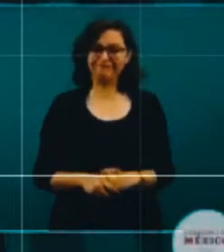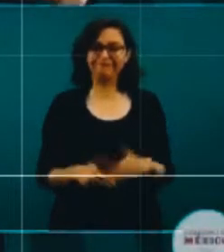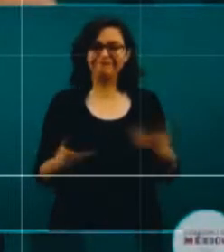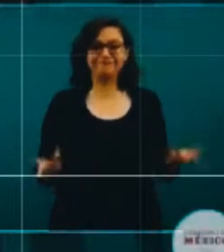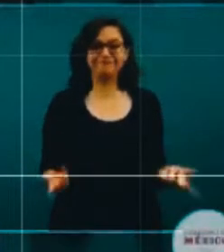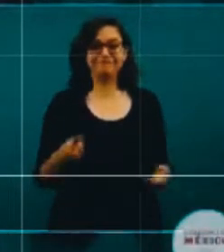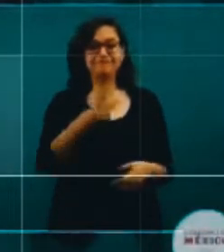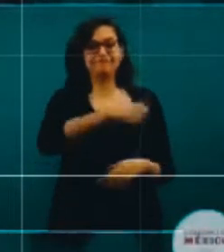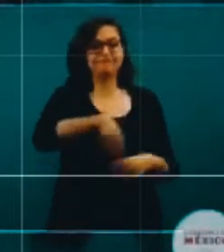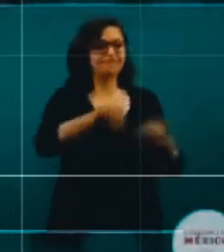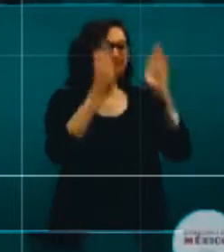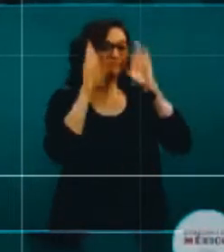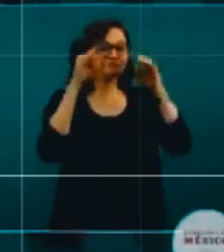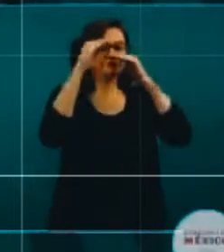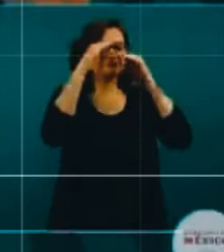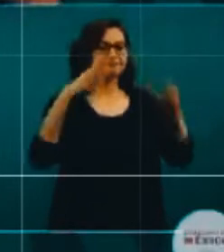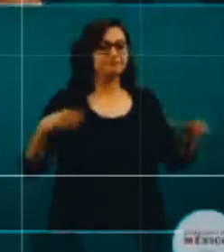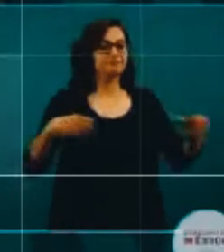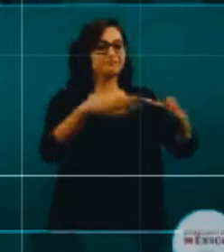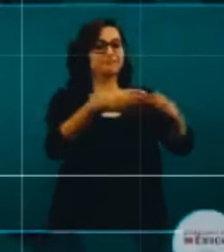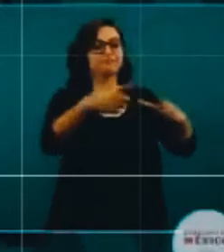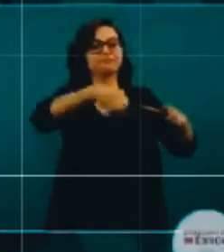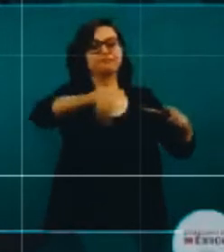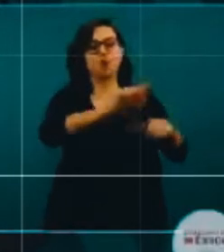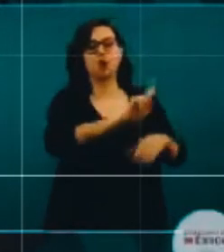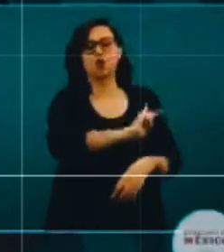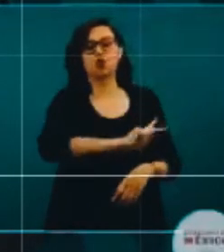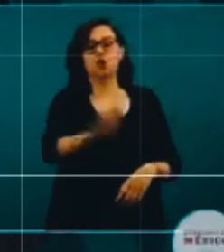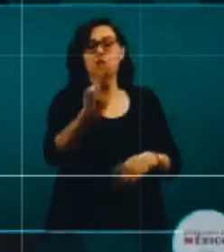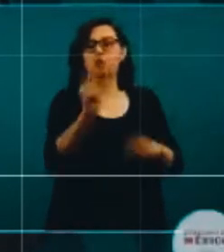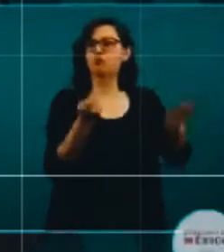a todos, casi a todos.